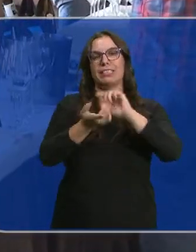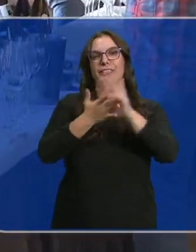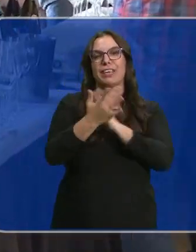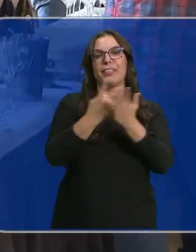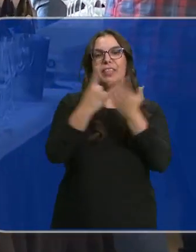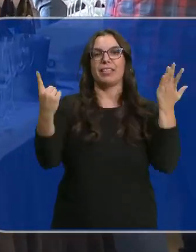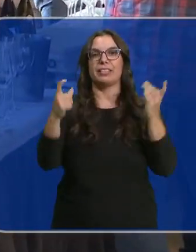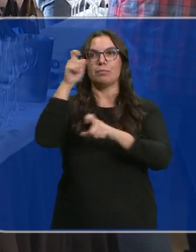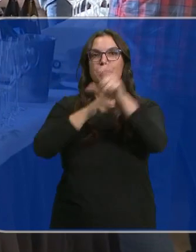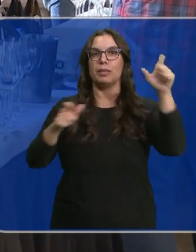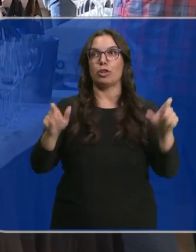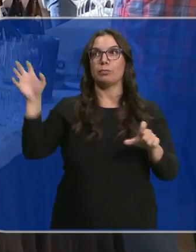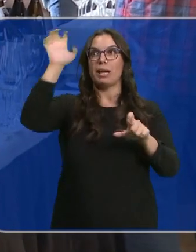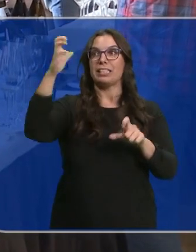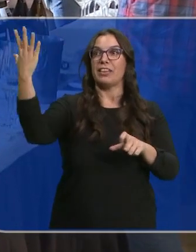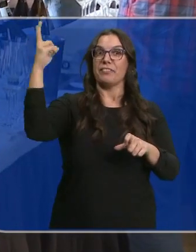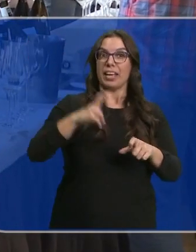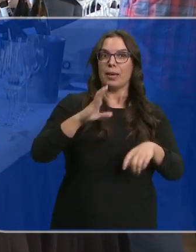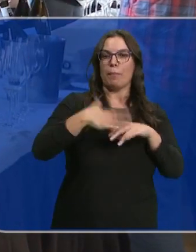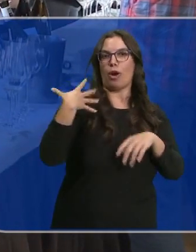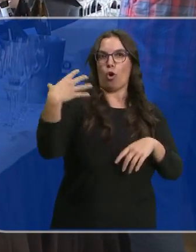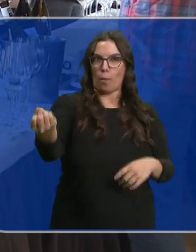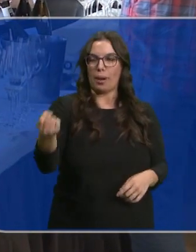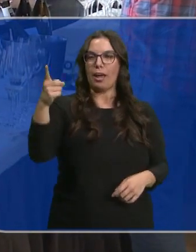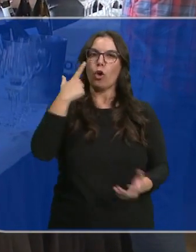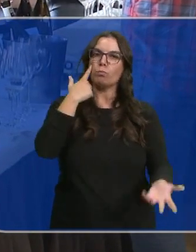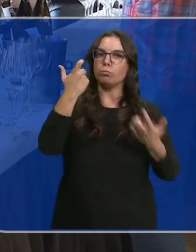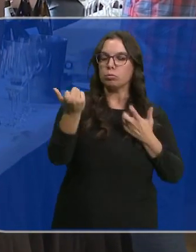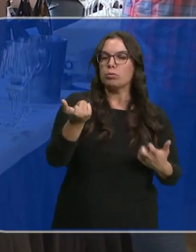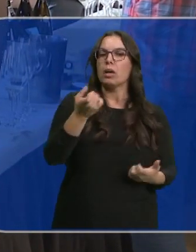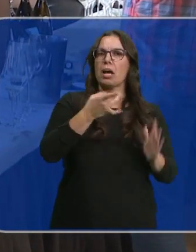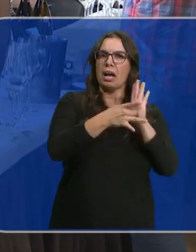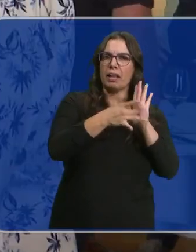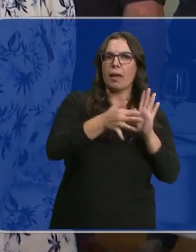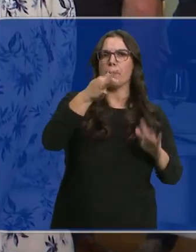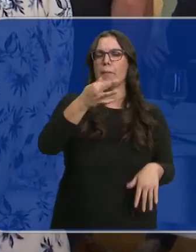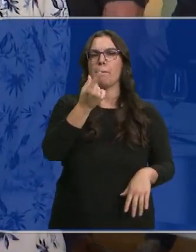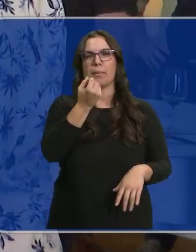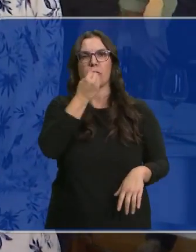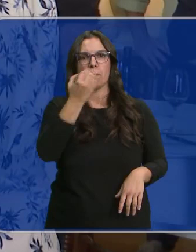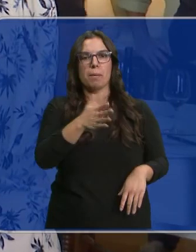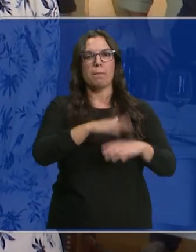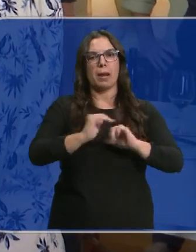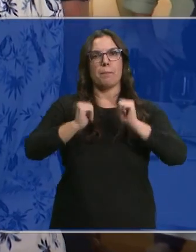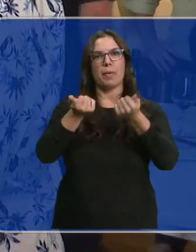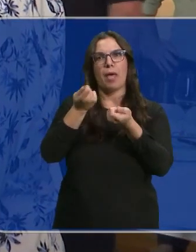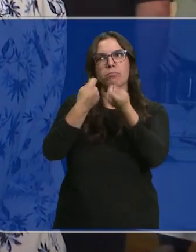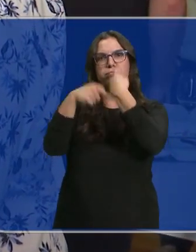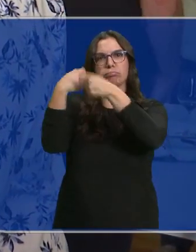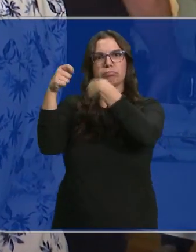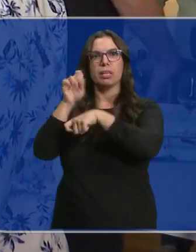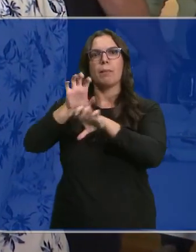16 importadores de 8 países. Estos destacan la calidad y el buen precio de los vinos zamoranos para poder adentrarlos en el mercado